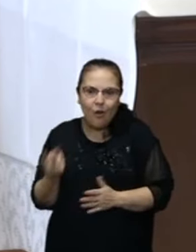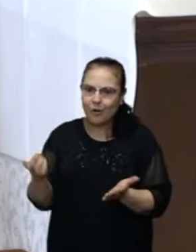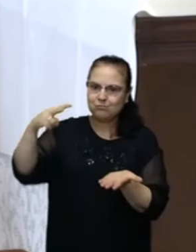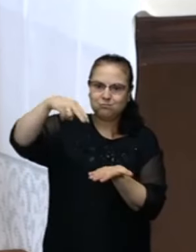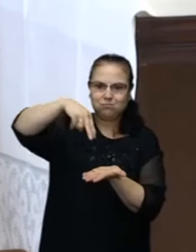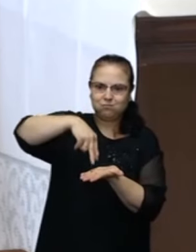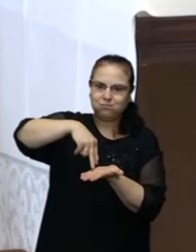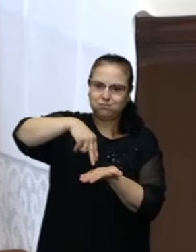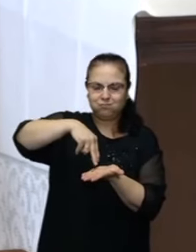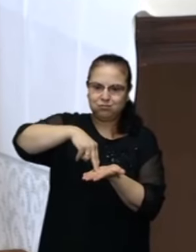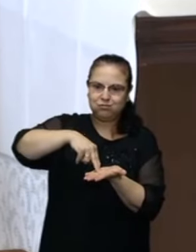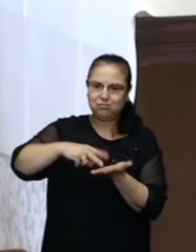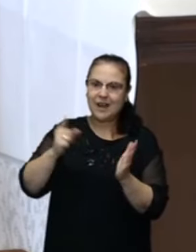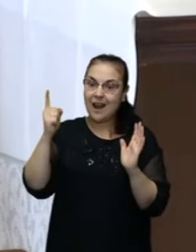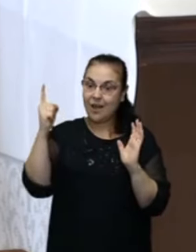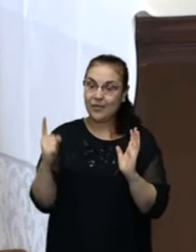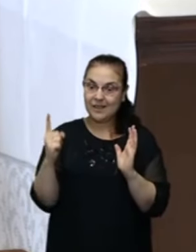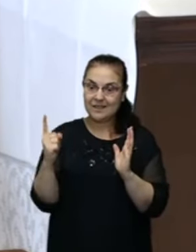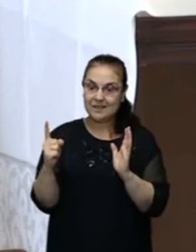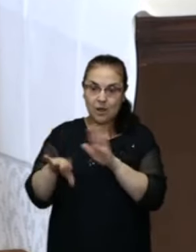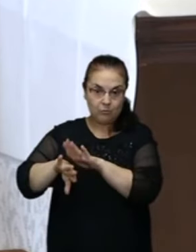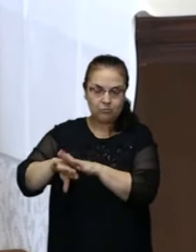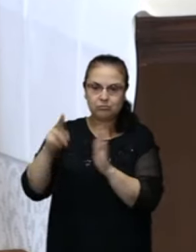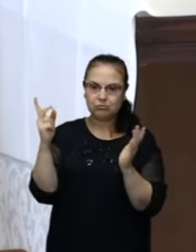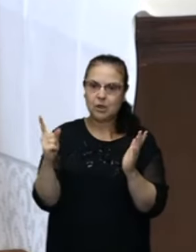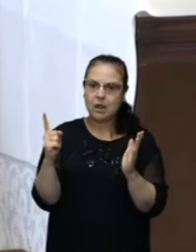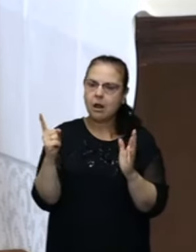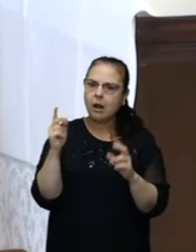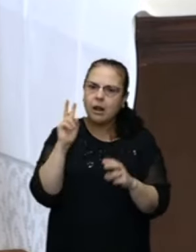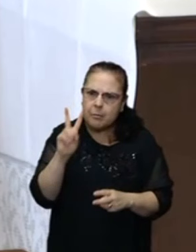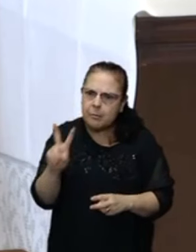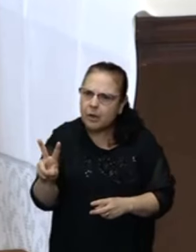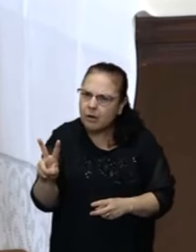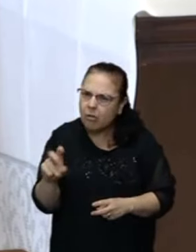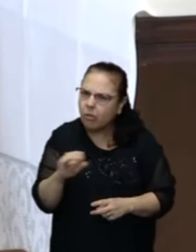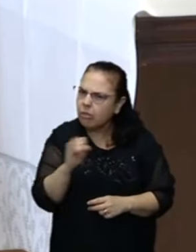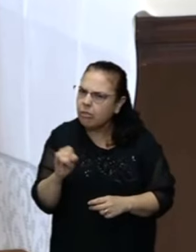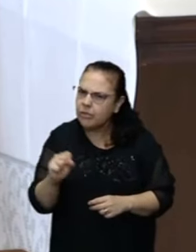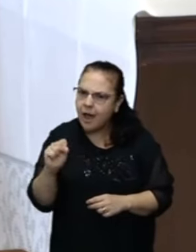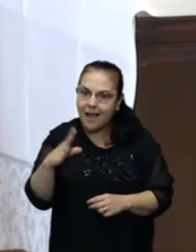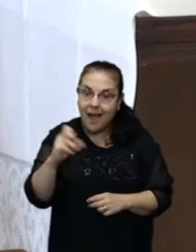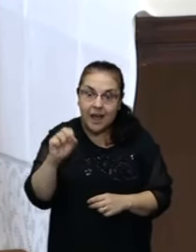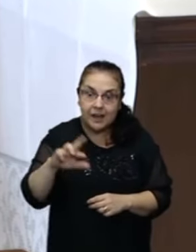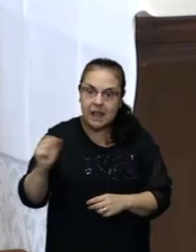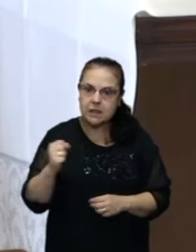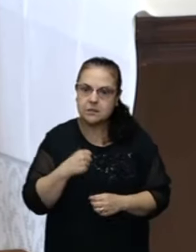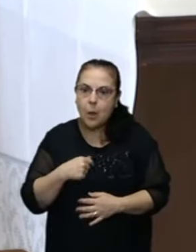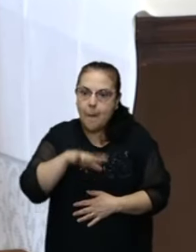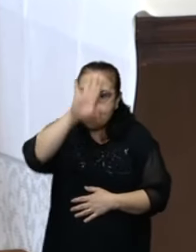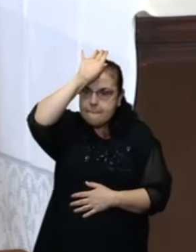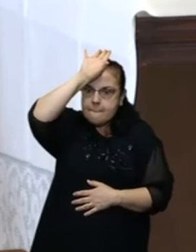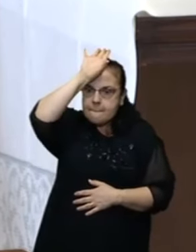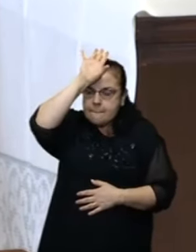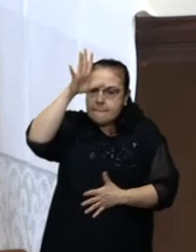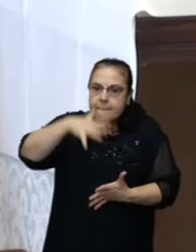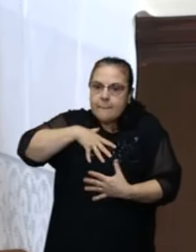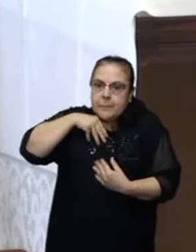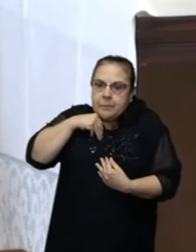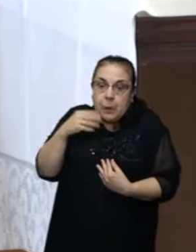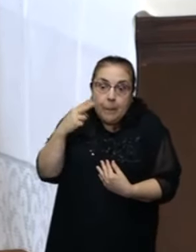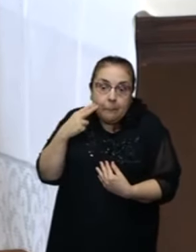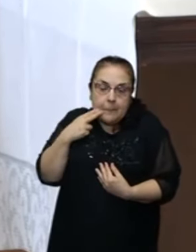la derecha del altar del incienso. Al verlo, Zacarías se sobresaltó y quedó sobrecogido de